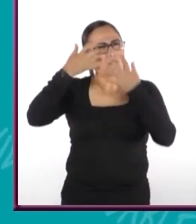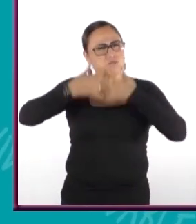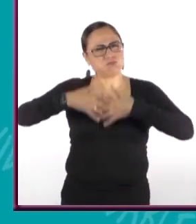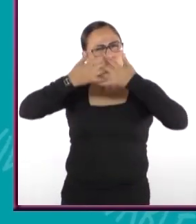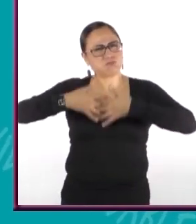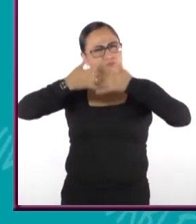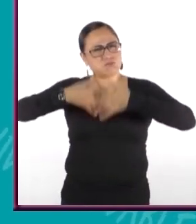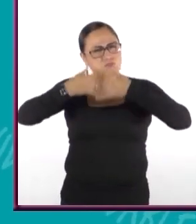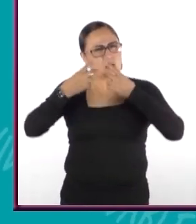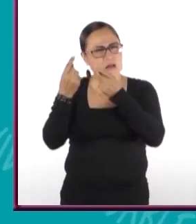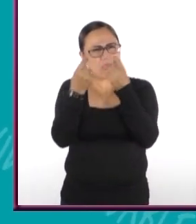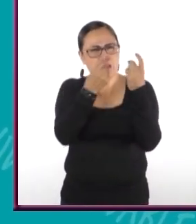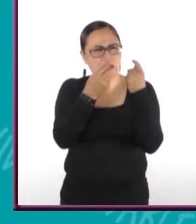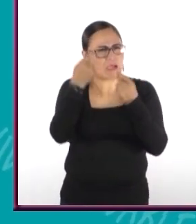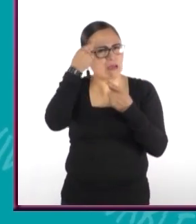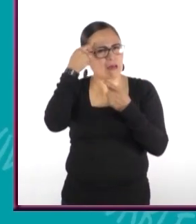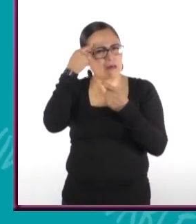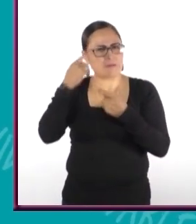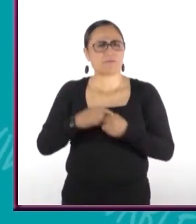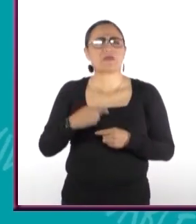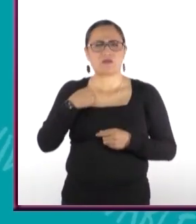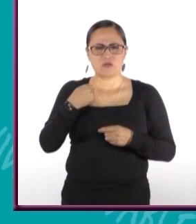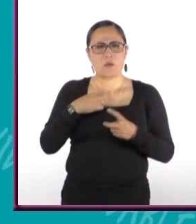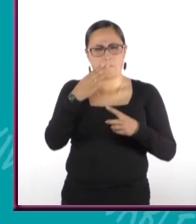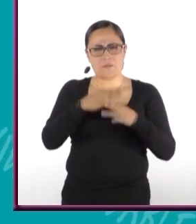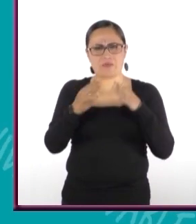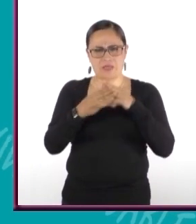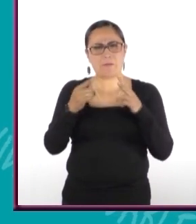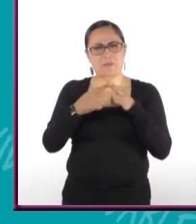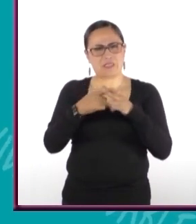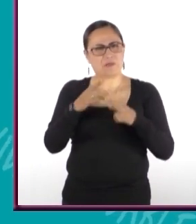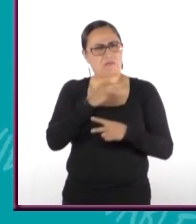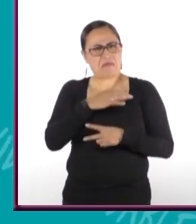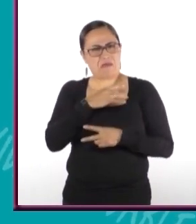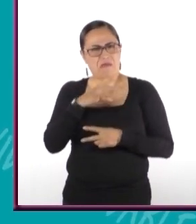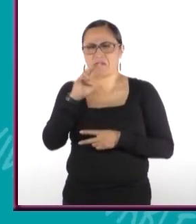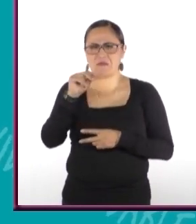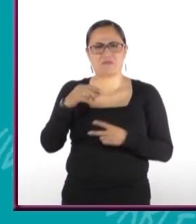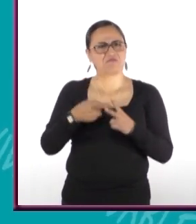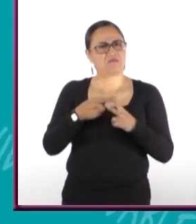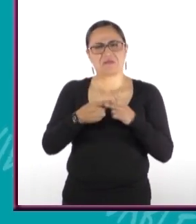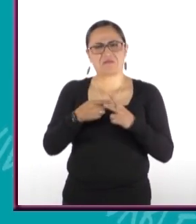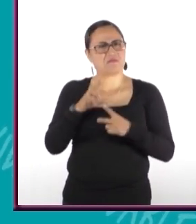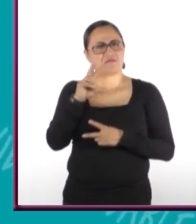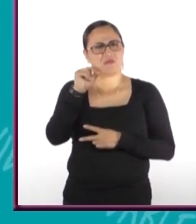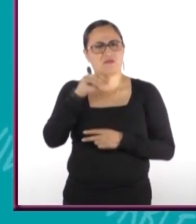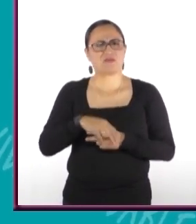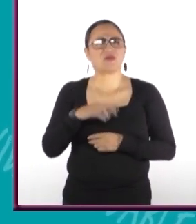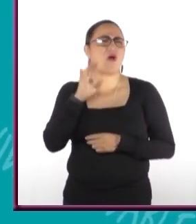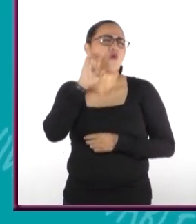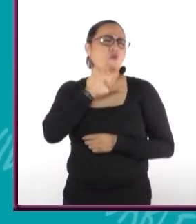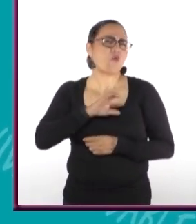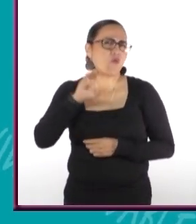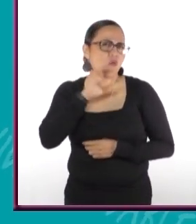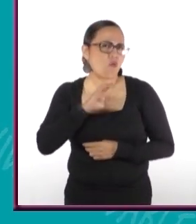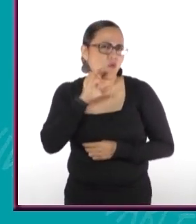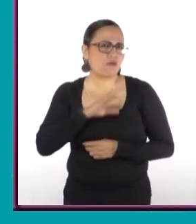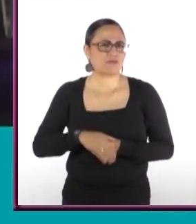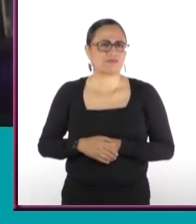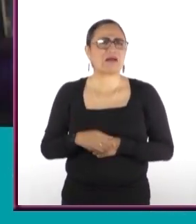agilizar tu mente, de hacerla más activa. No me dan miedo las matemáticas. Matemáticas no me dan miedo, me dan